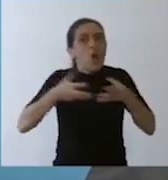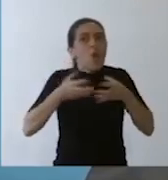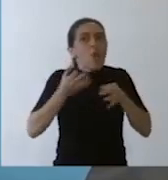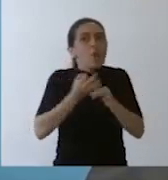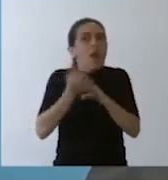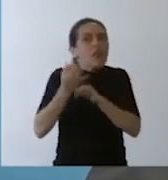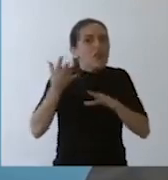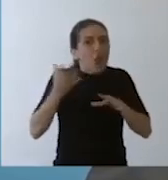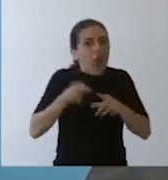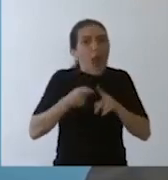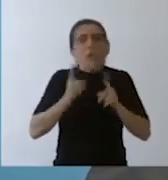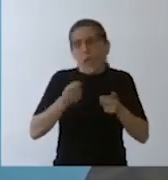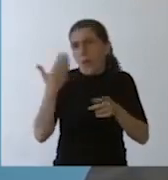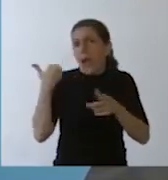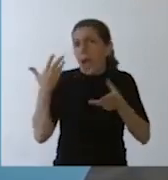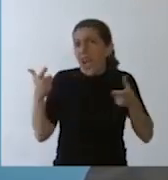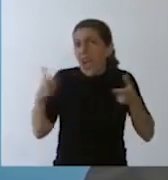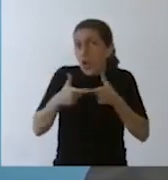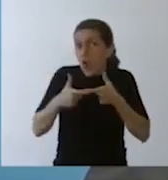planteamos, y también en la reunión